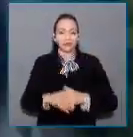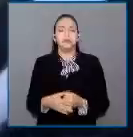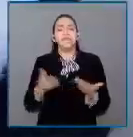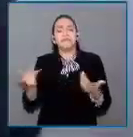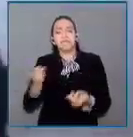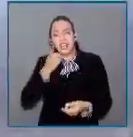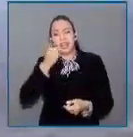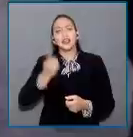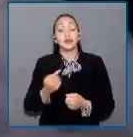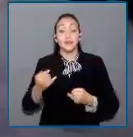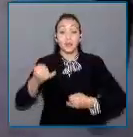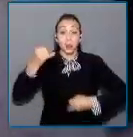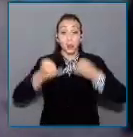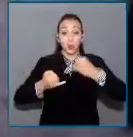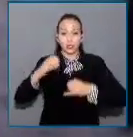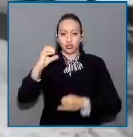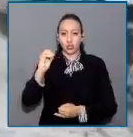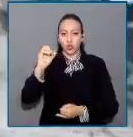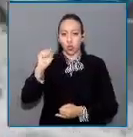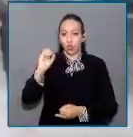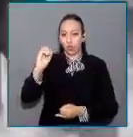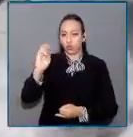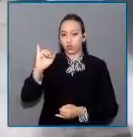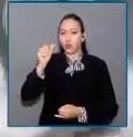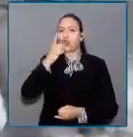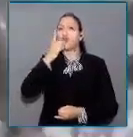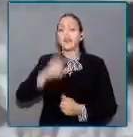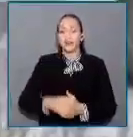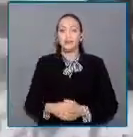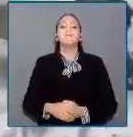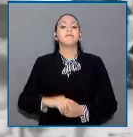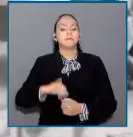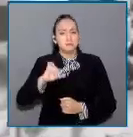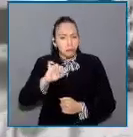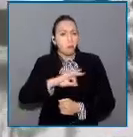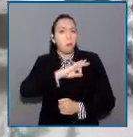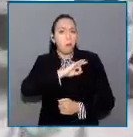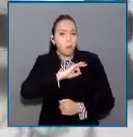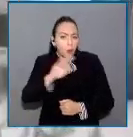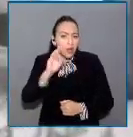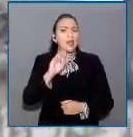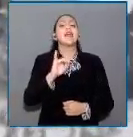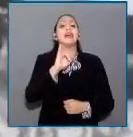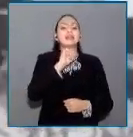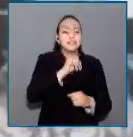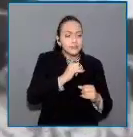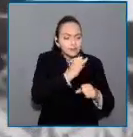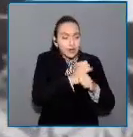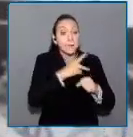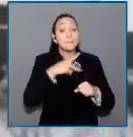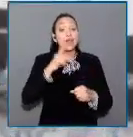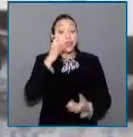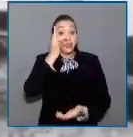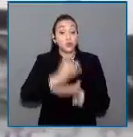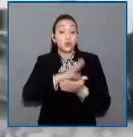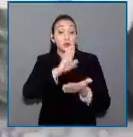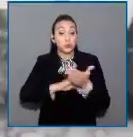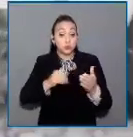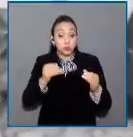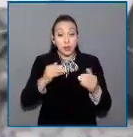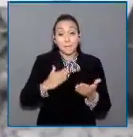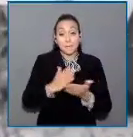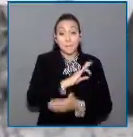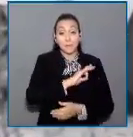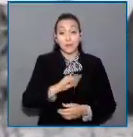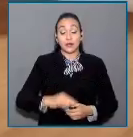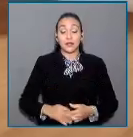Osorio Rosado explicó que también se pueden realizar revisiones en flagrancia. Para el canal del Poder Judicial de la Federación, Juan